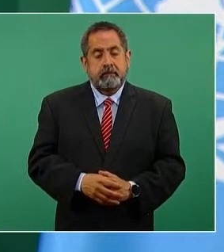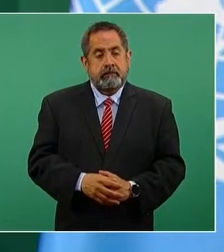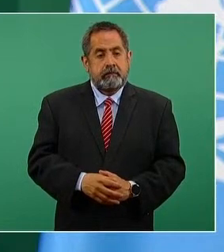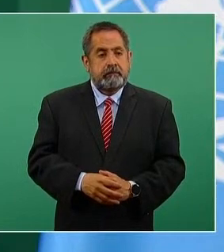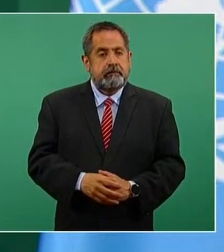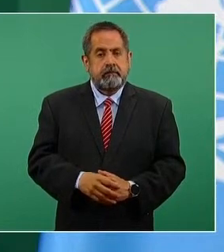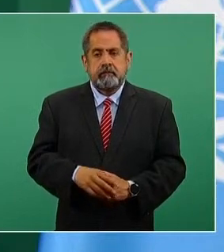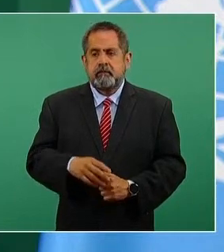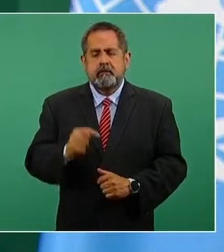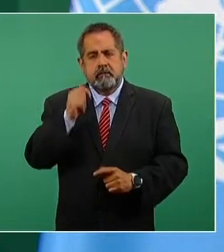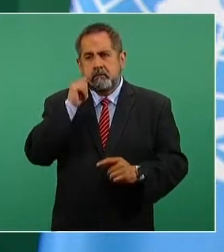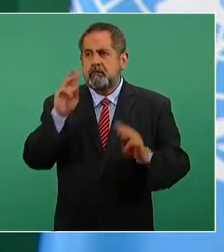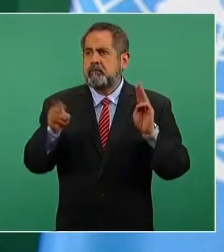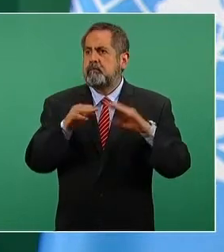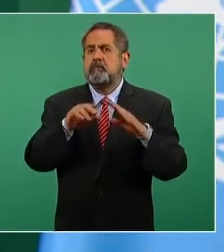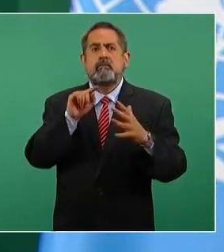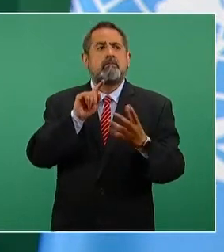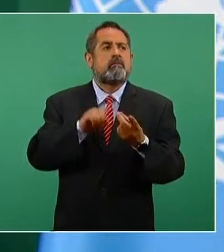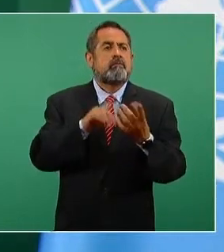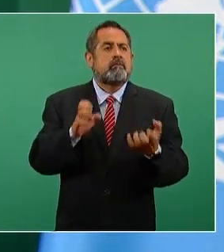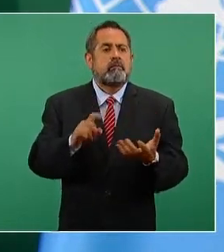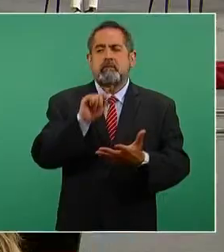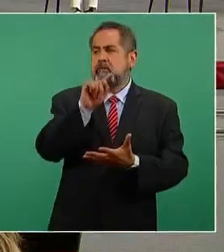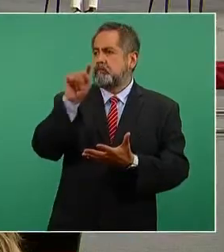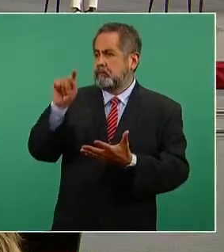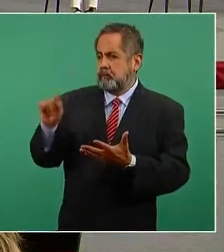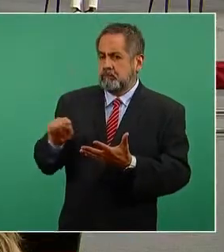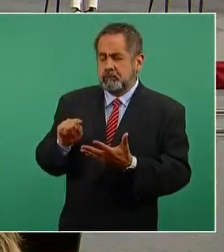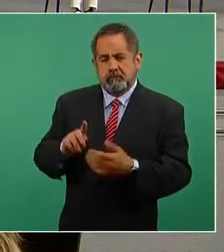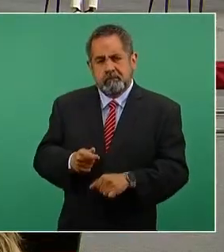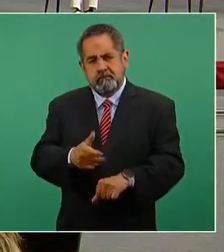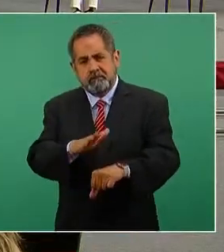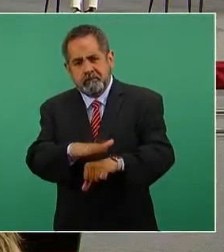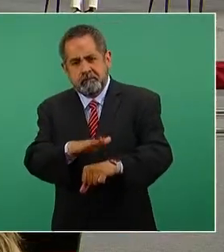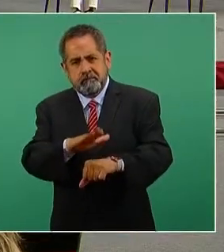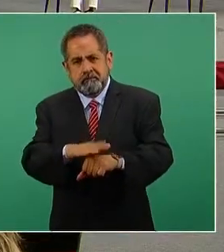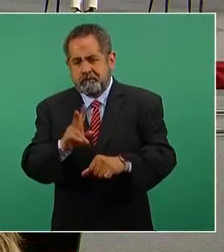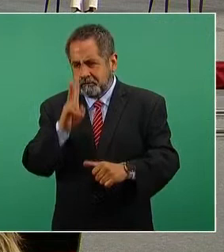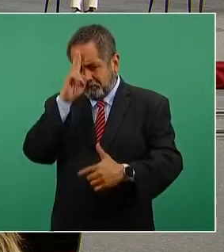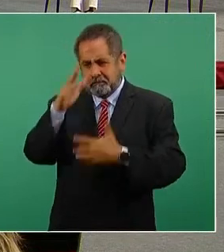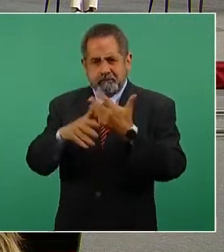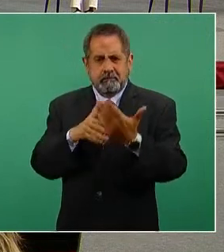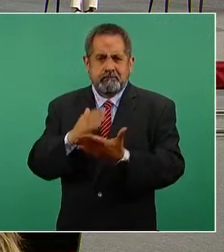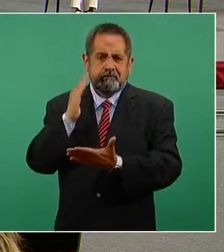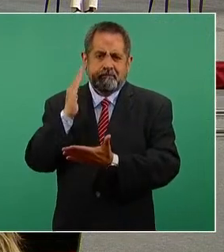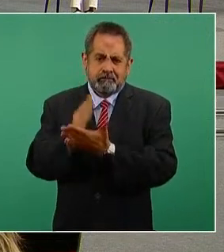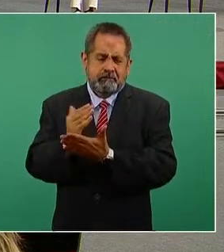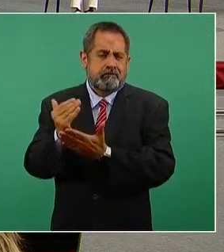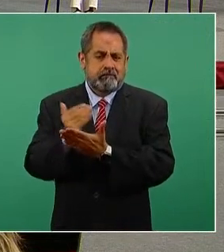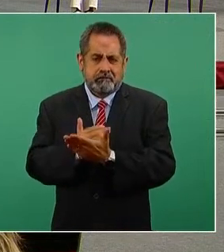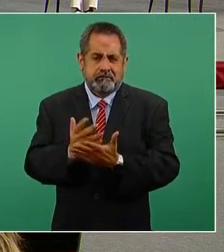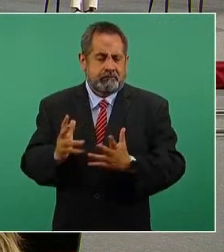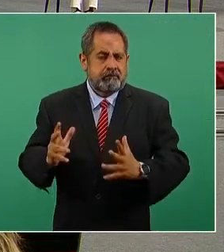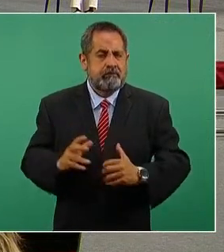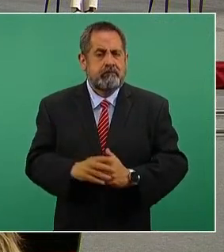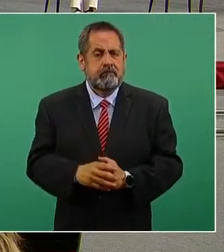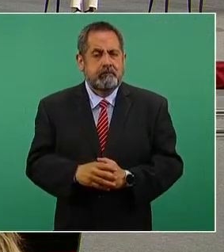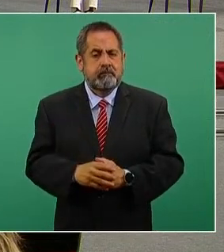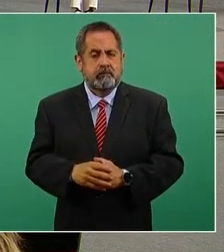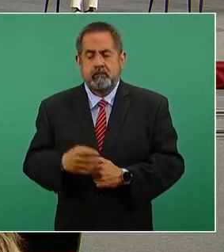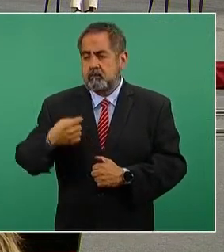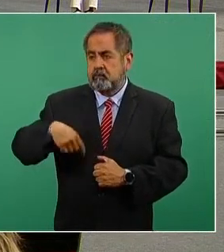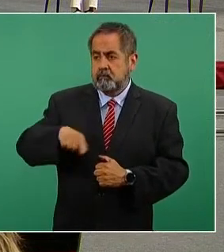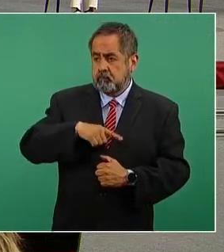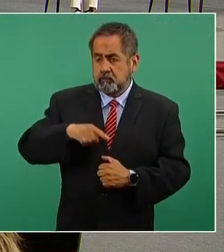que se encuentren haciendo un llamado al fin de la violencia. We stand with the women in Mexico. Estamos con